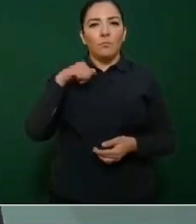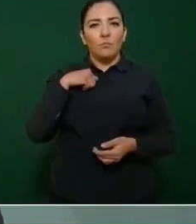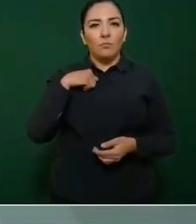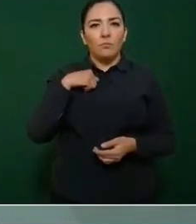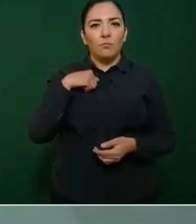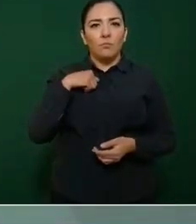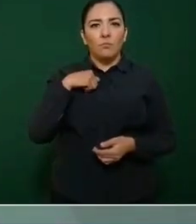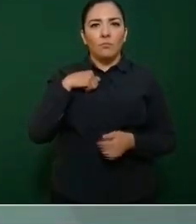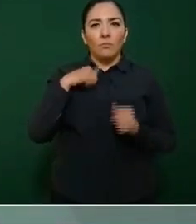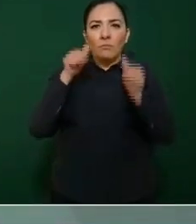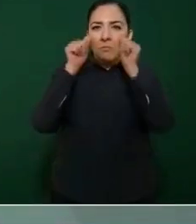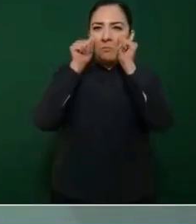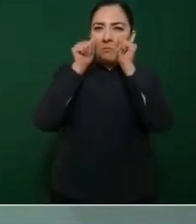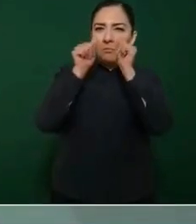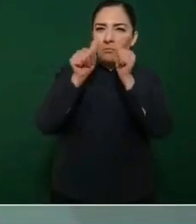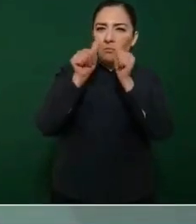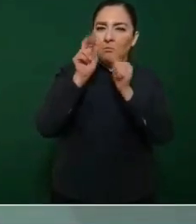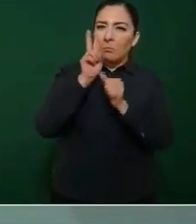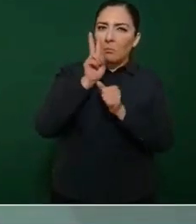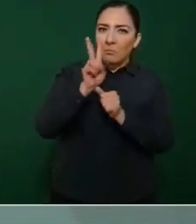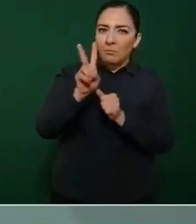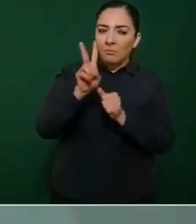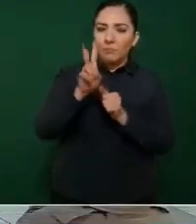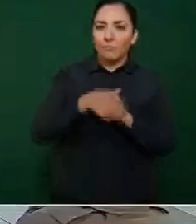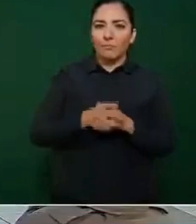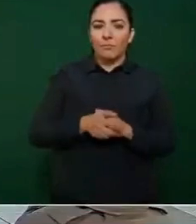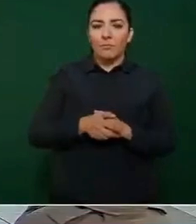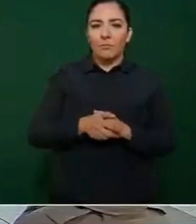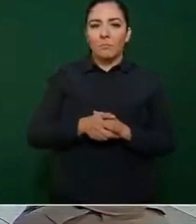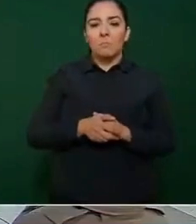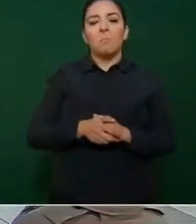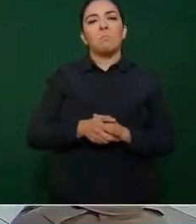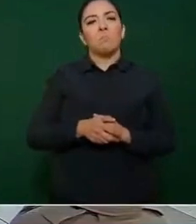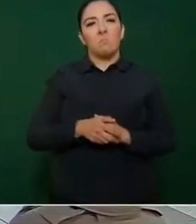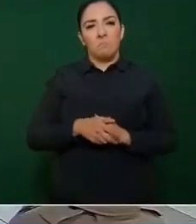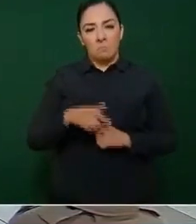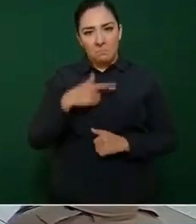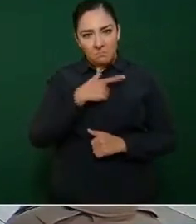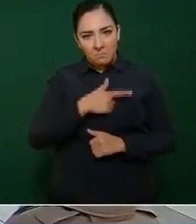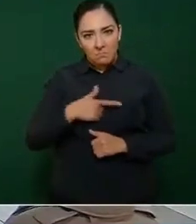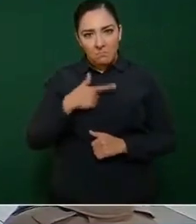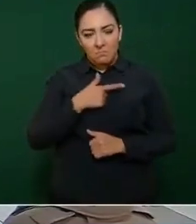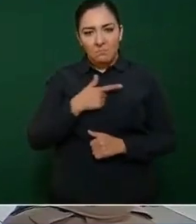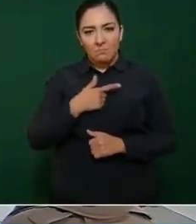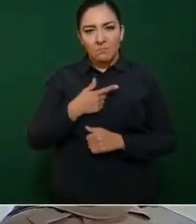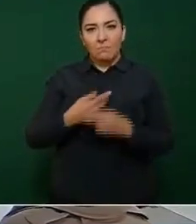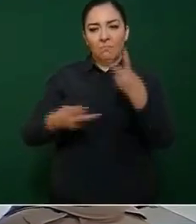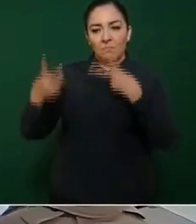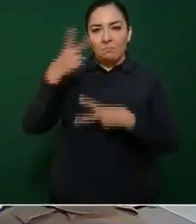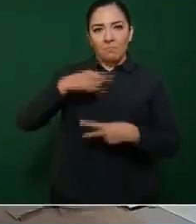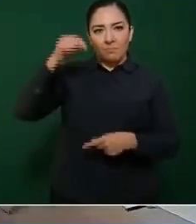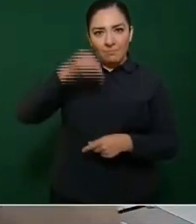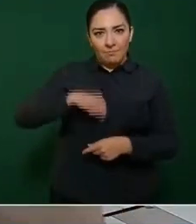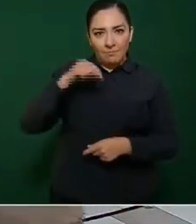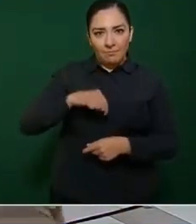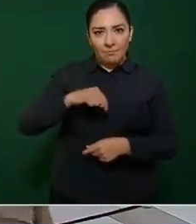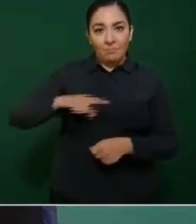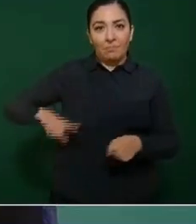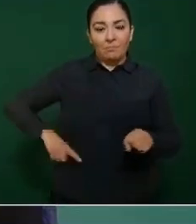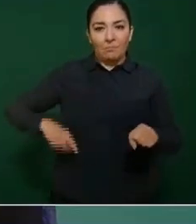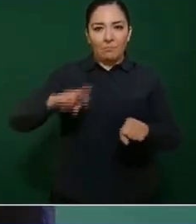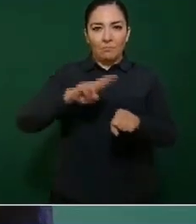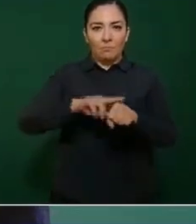con una atención con mucho gusto por estar aquí a la gobernadora